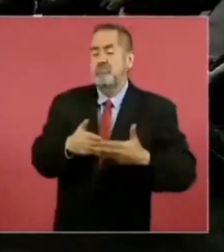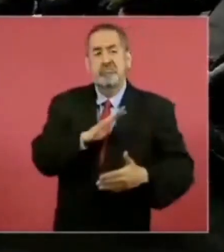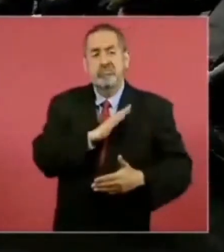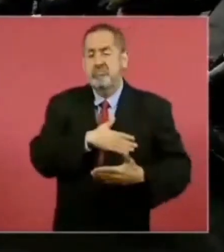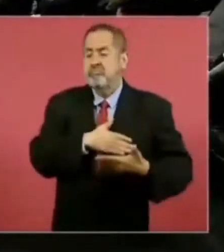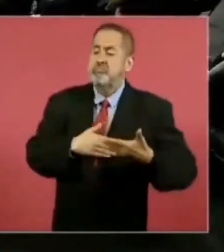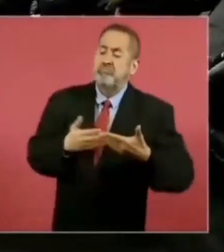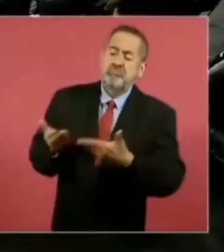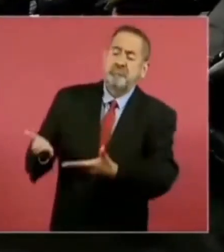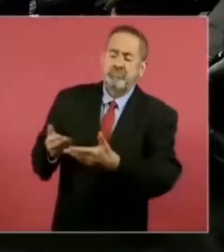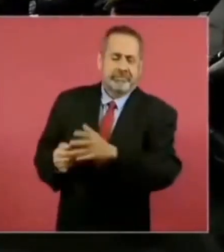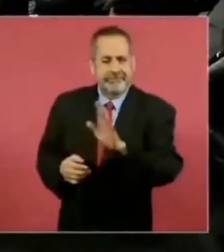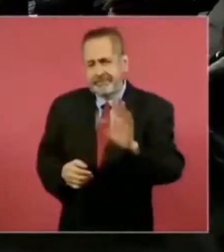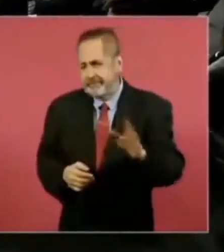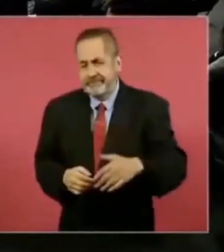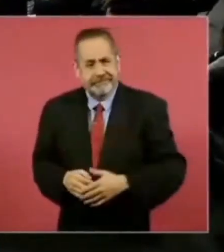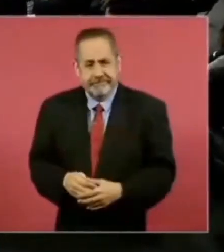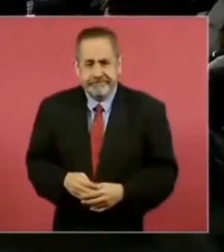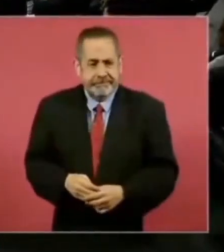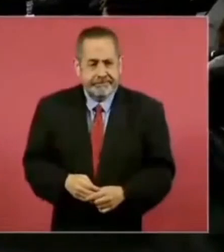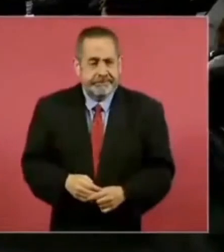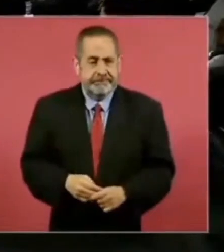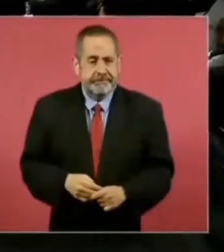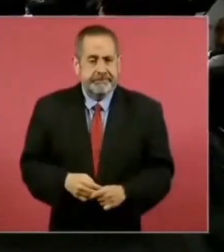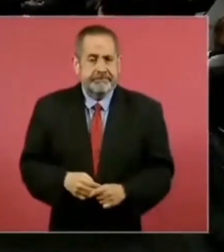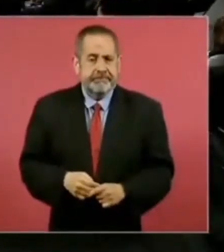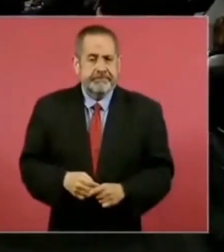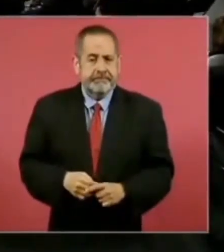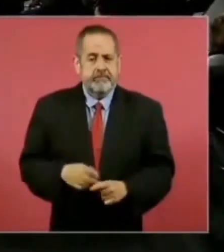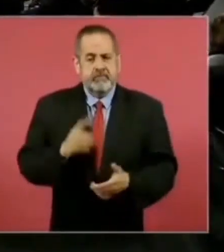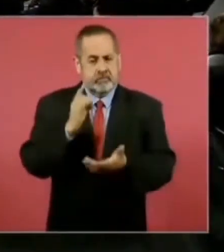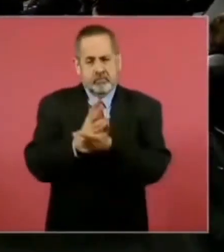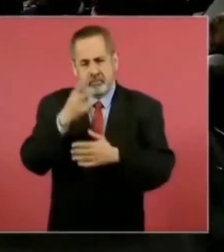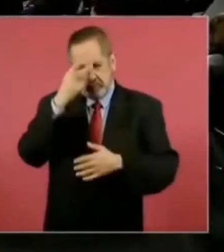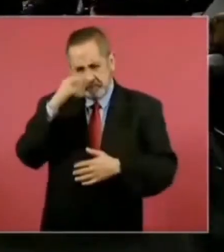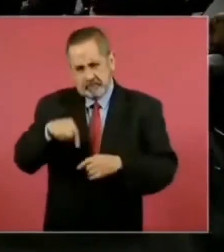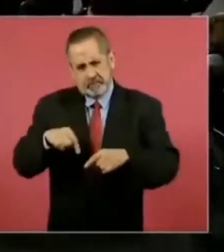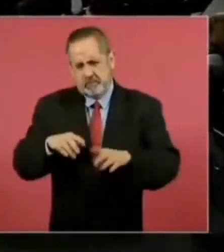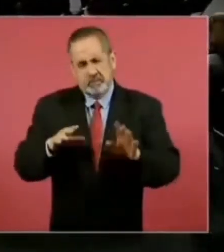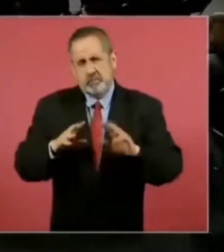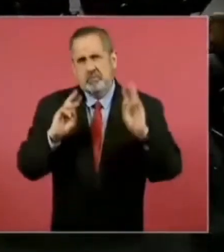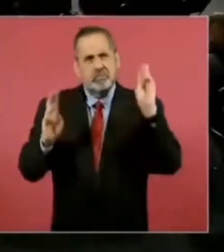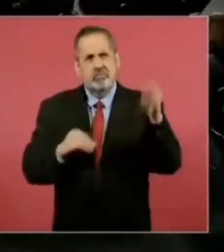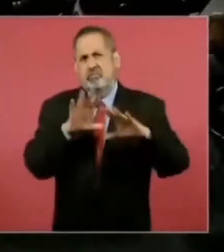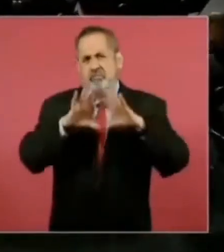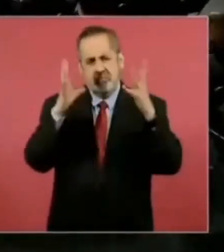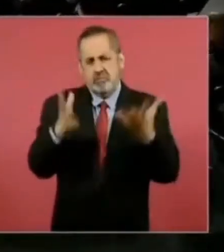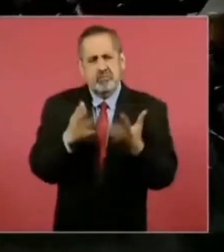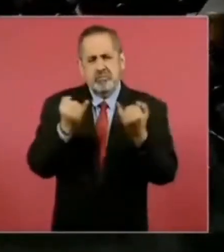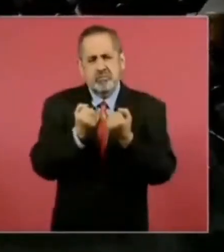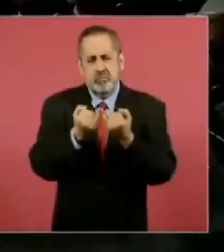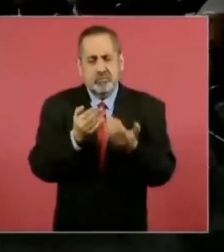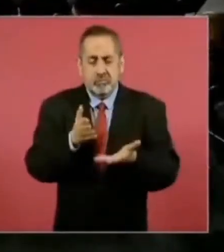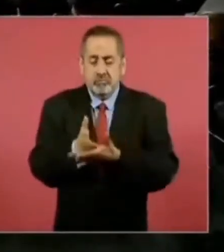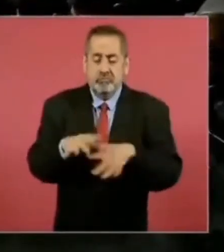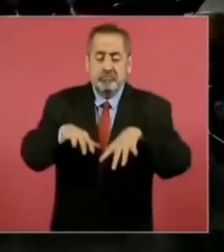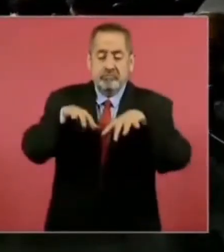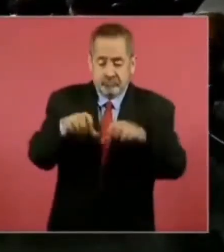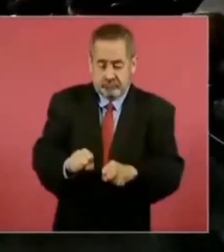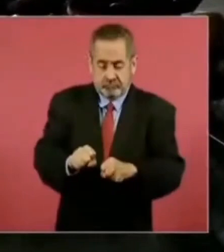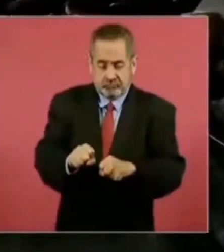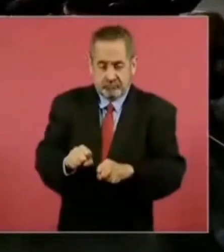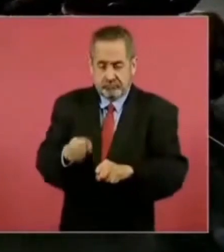Eso no solo se da en México, sino se da en todo el mundo. El que